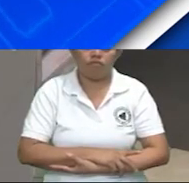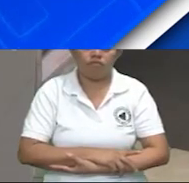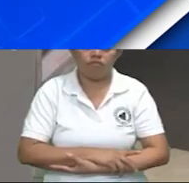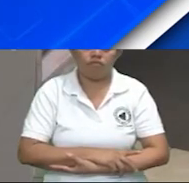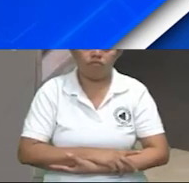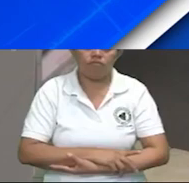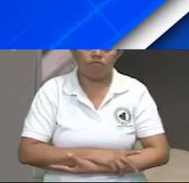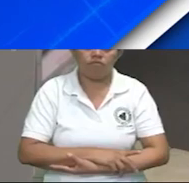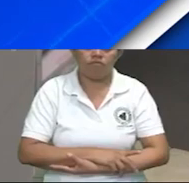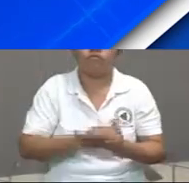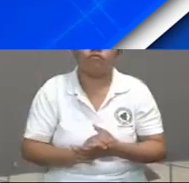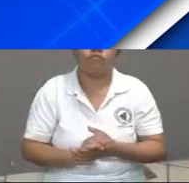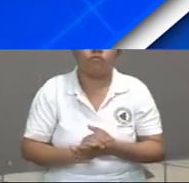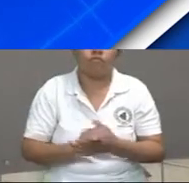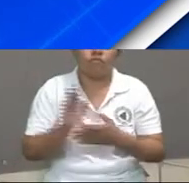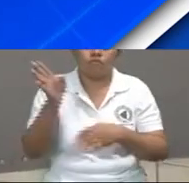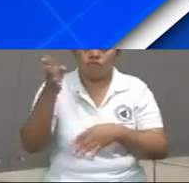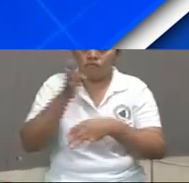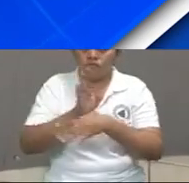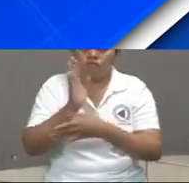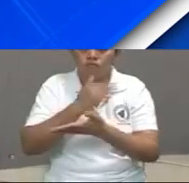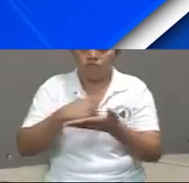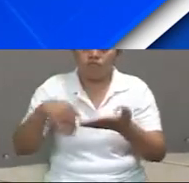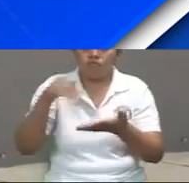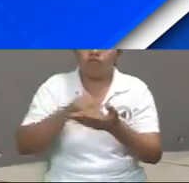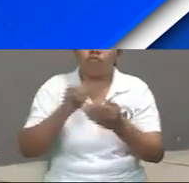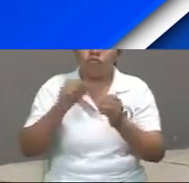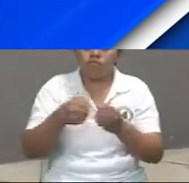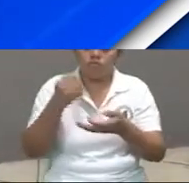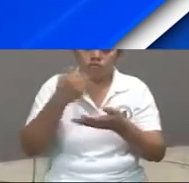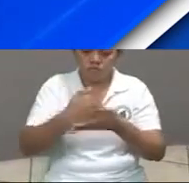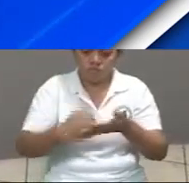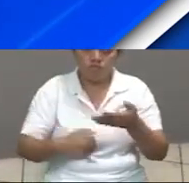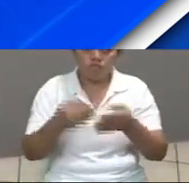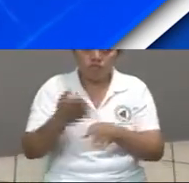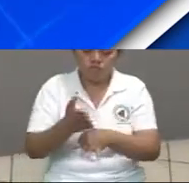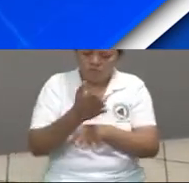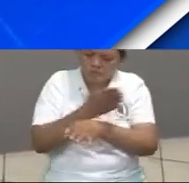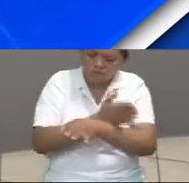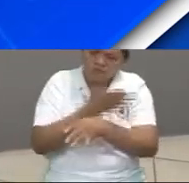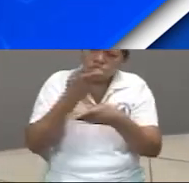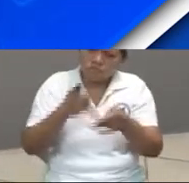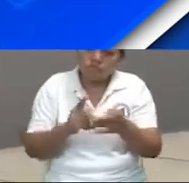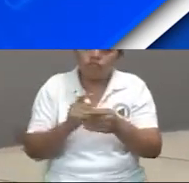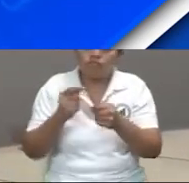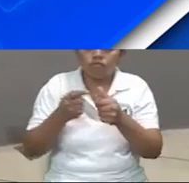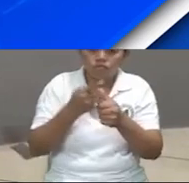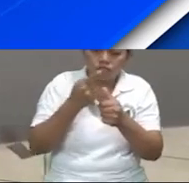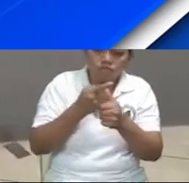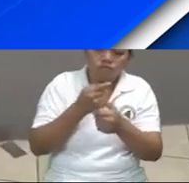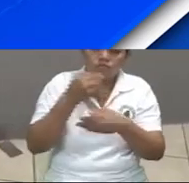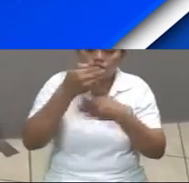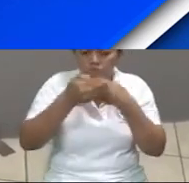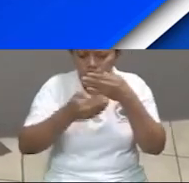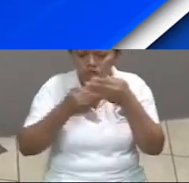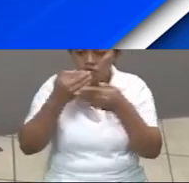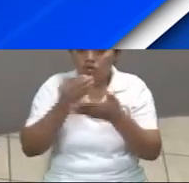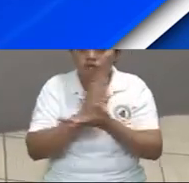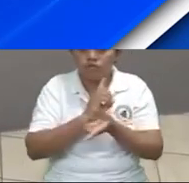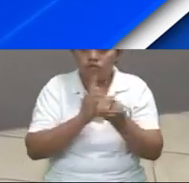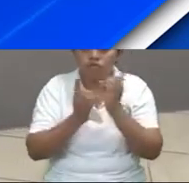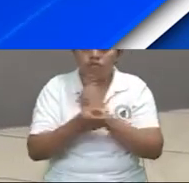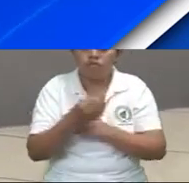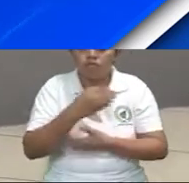233.515 córdobas el Banco Mundial puso en marcha anticipadamente el vigésimo proceso de